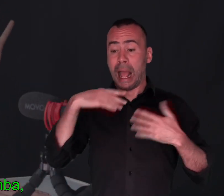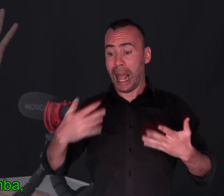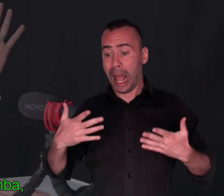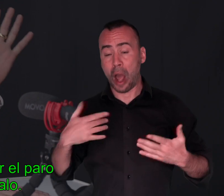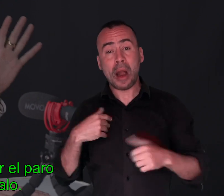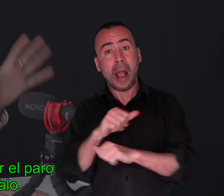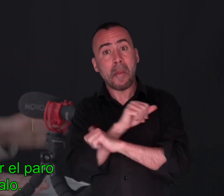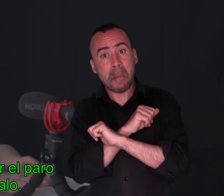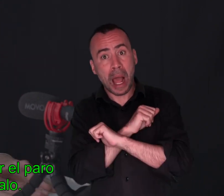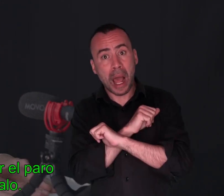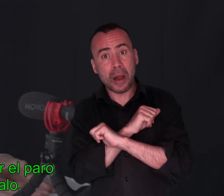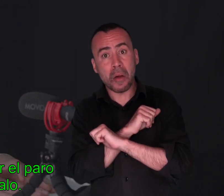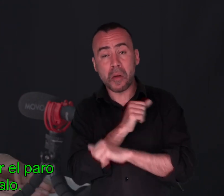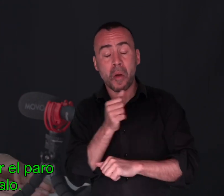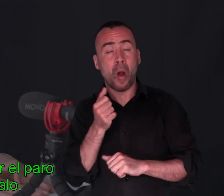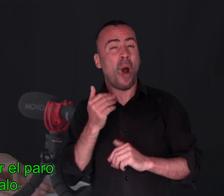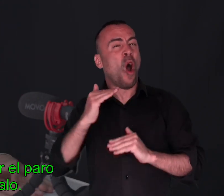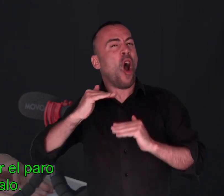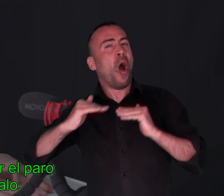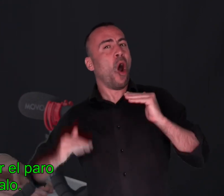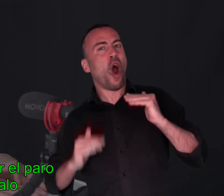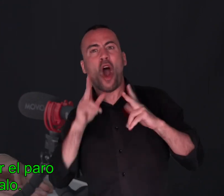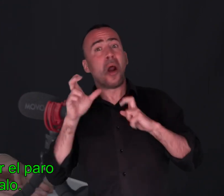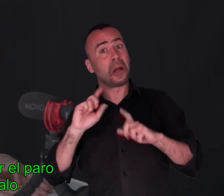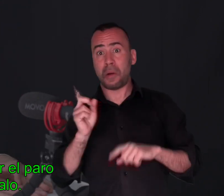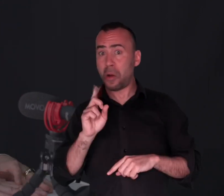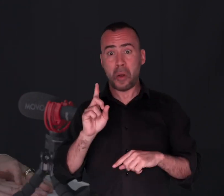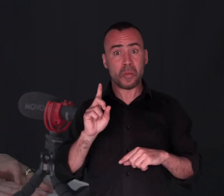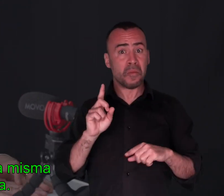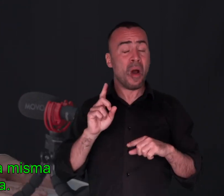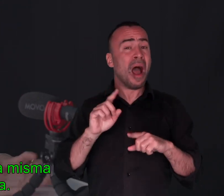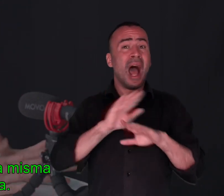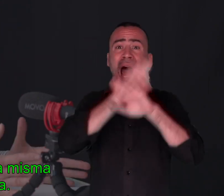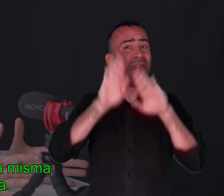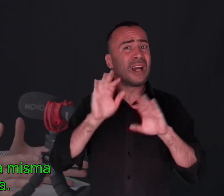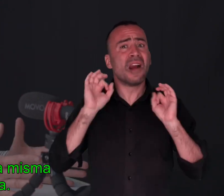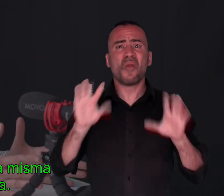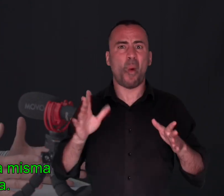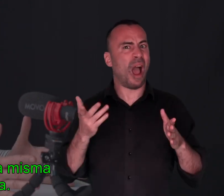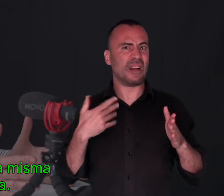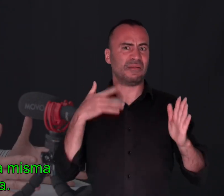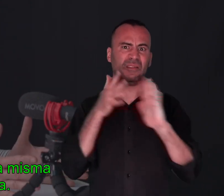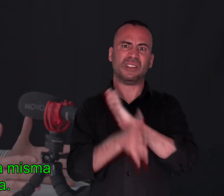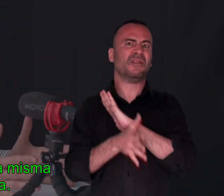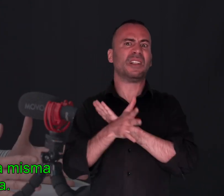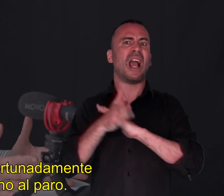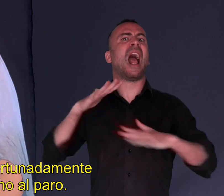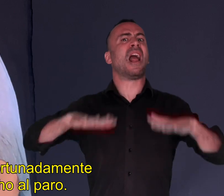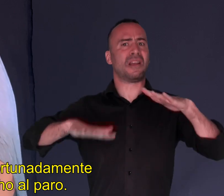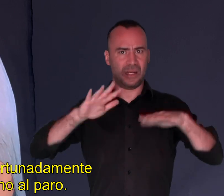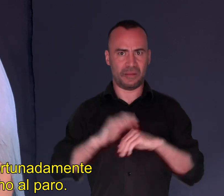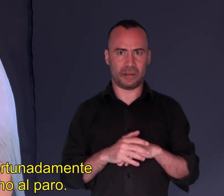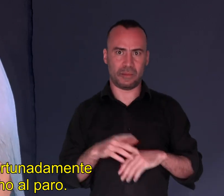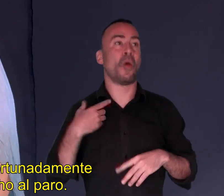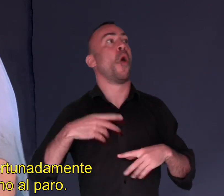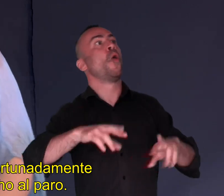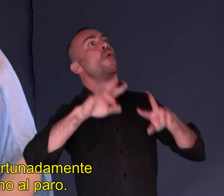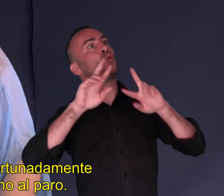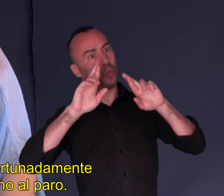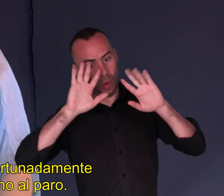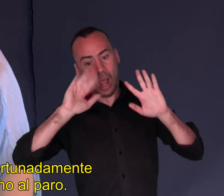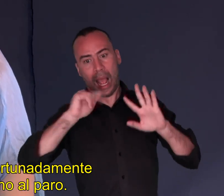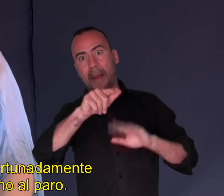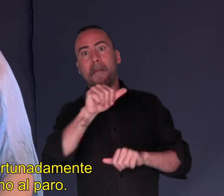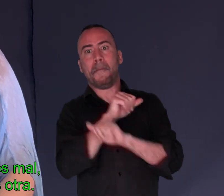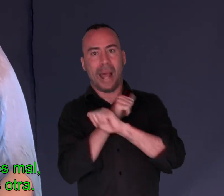la bomba ni ahora pedir el paro es tan malo bueno afortun porque soy la misma persona hombre claro y afortunadamente